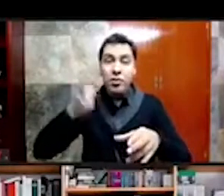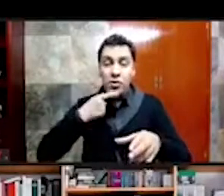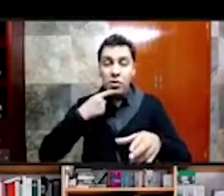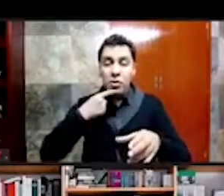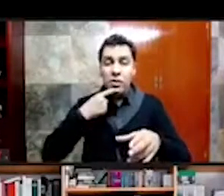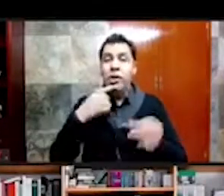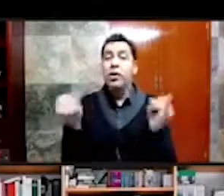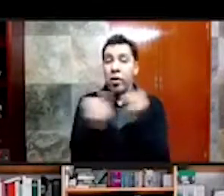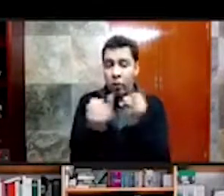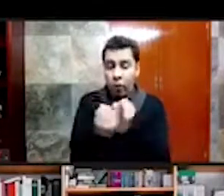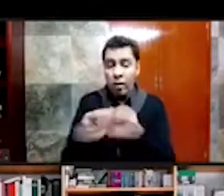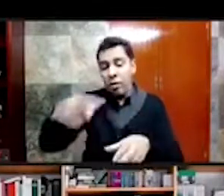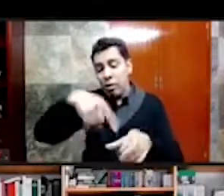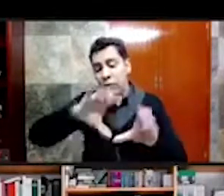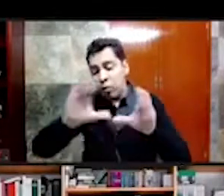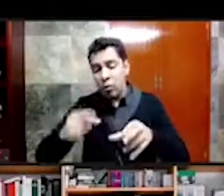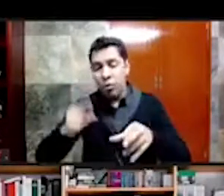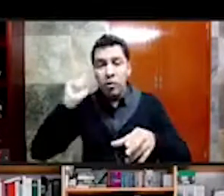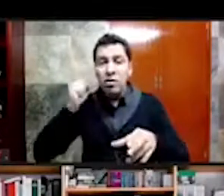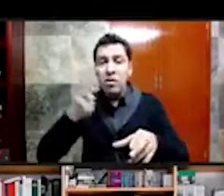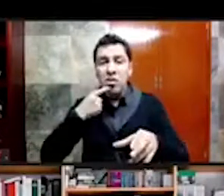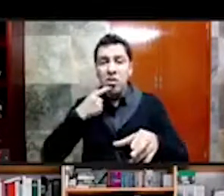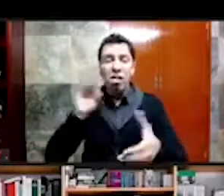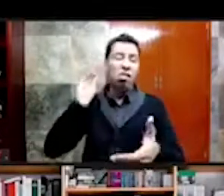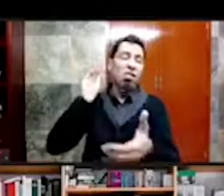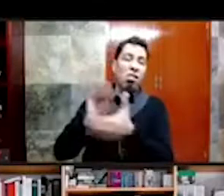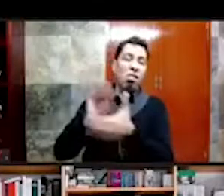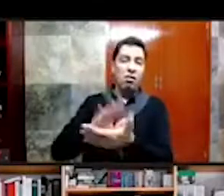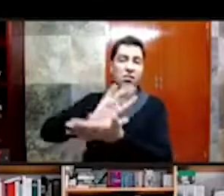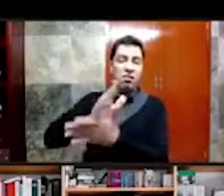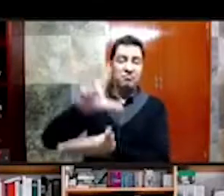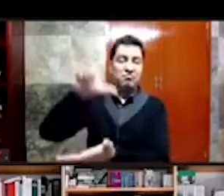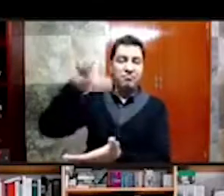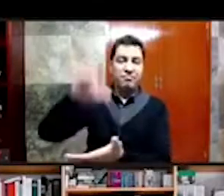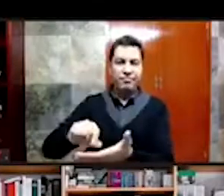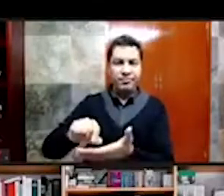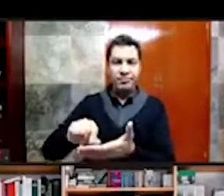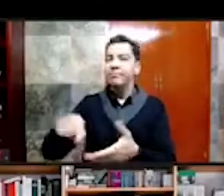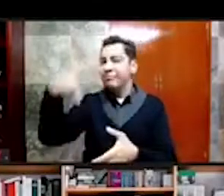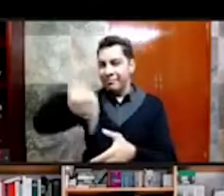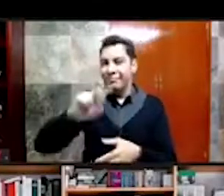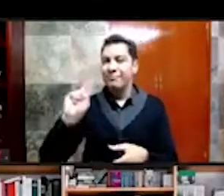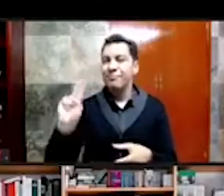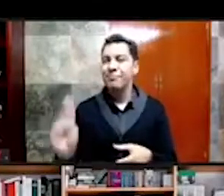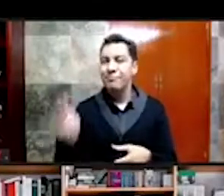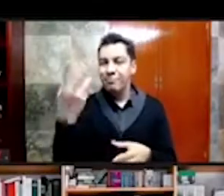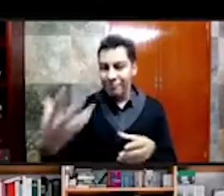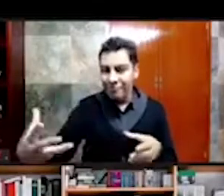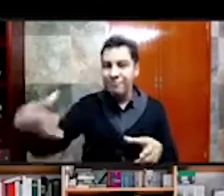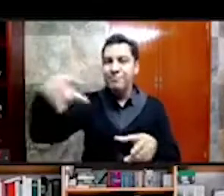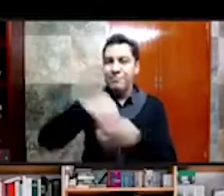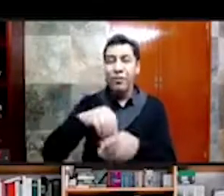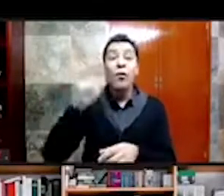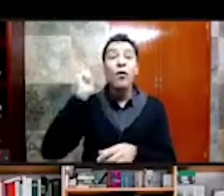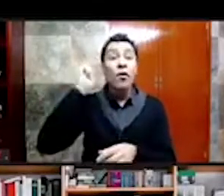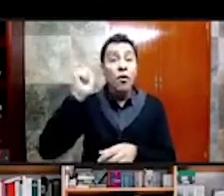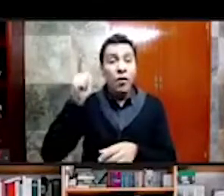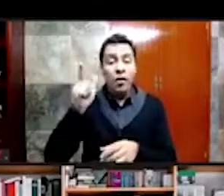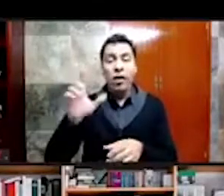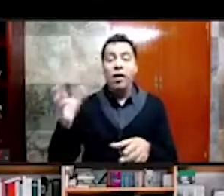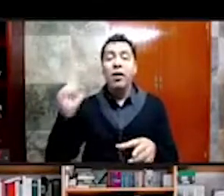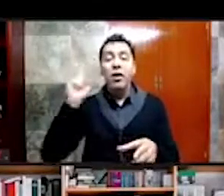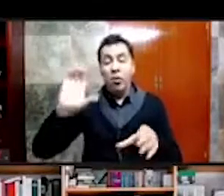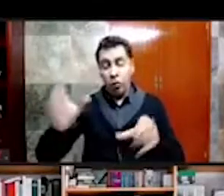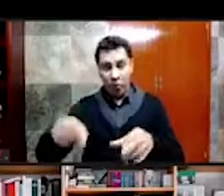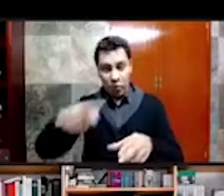poco visible de la comunidad sorda en nuestro país. Esperemos también que esta contribución de